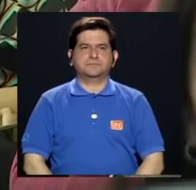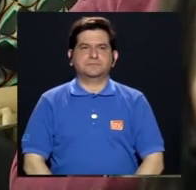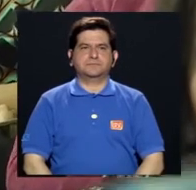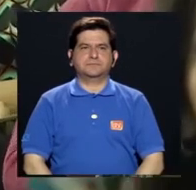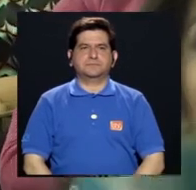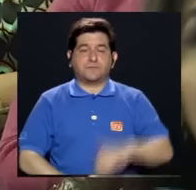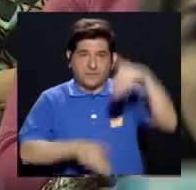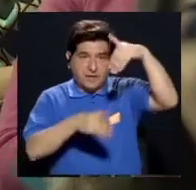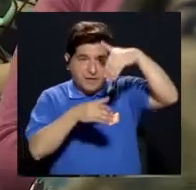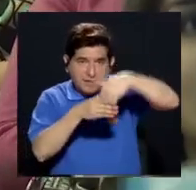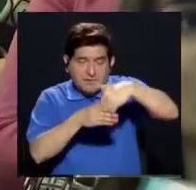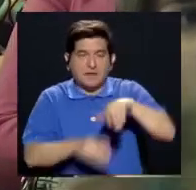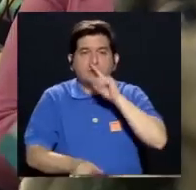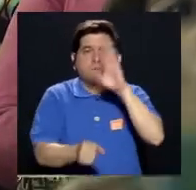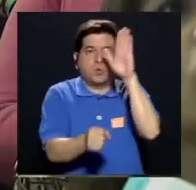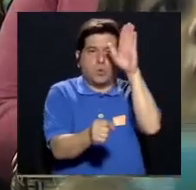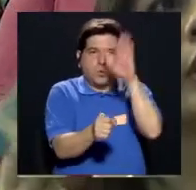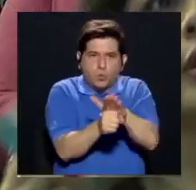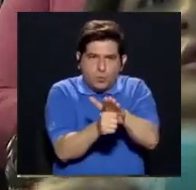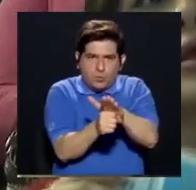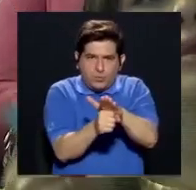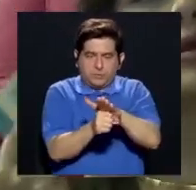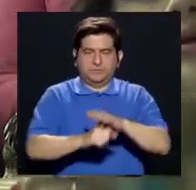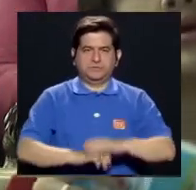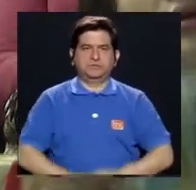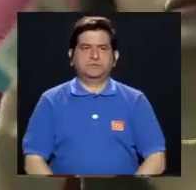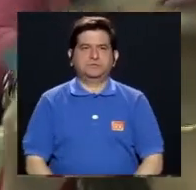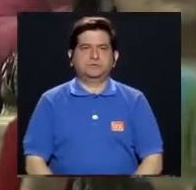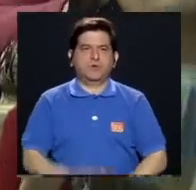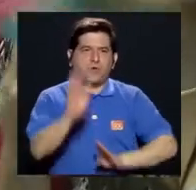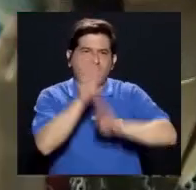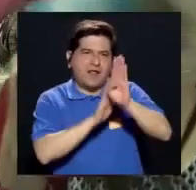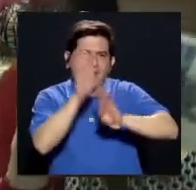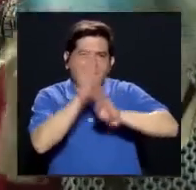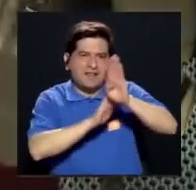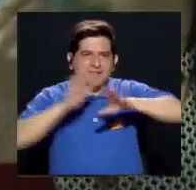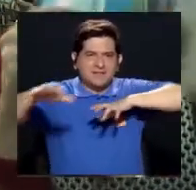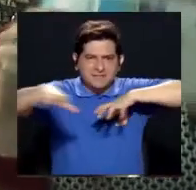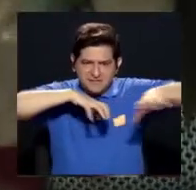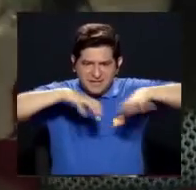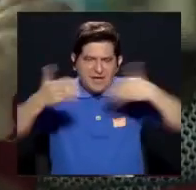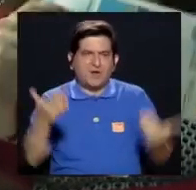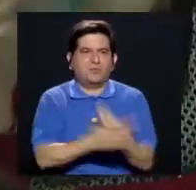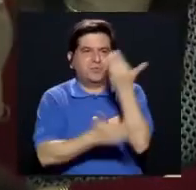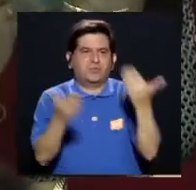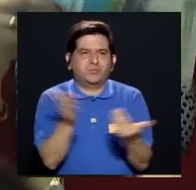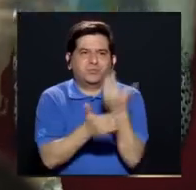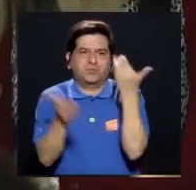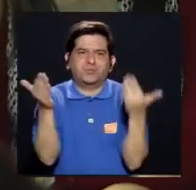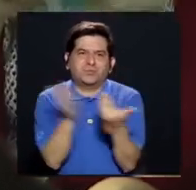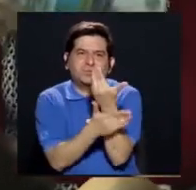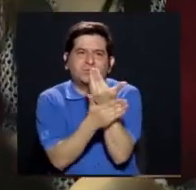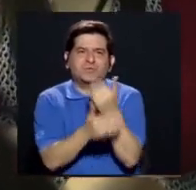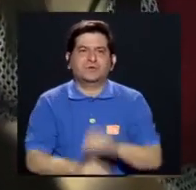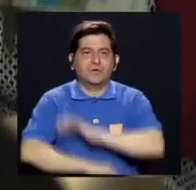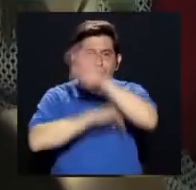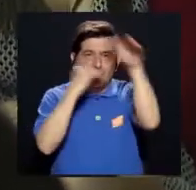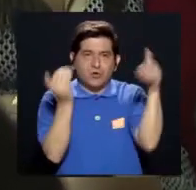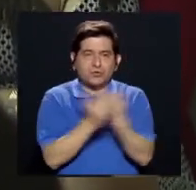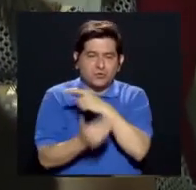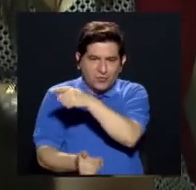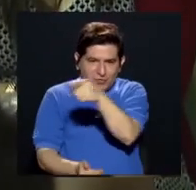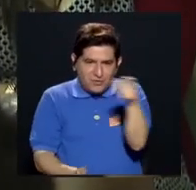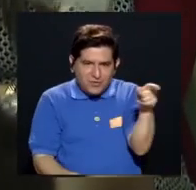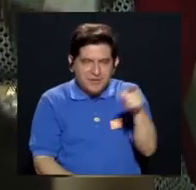En el marco de nuestro compromiso con el desarrollo de acciones innovadoras, todas